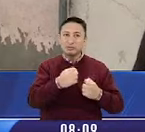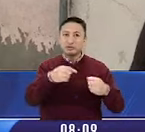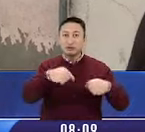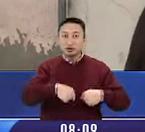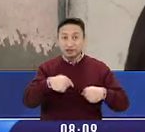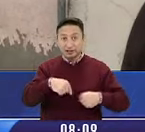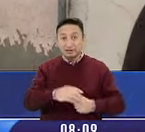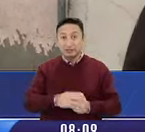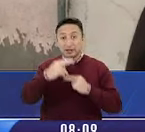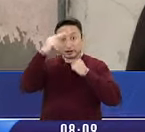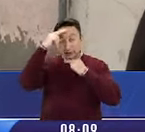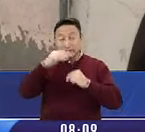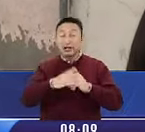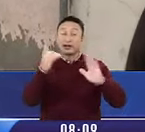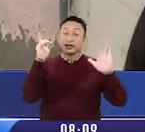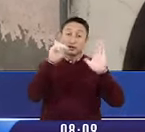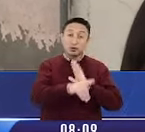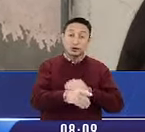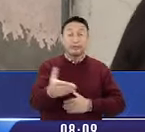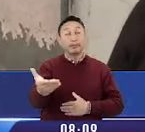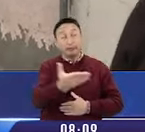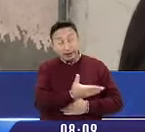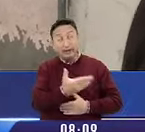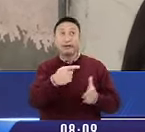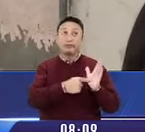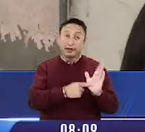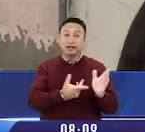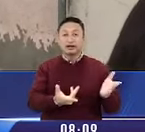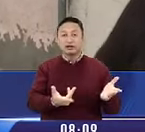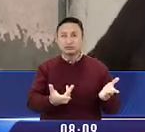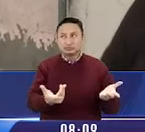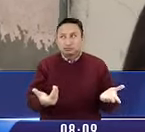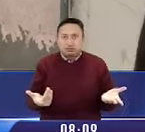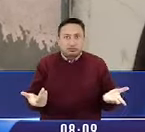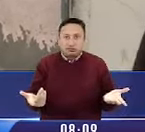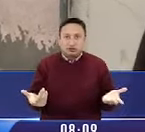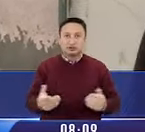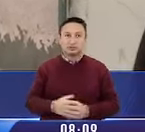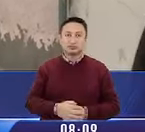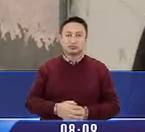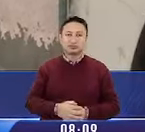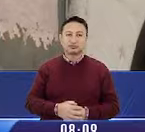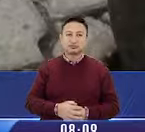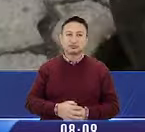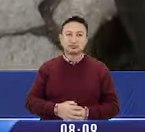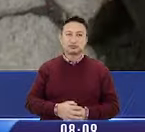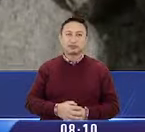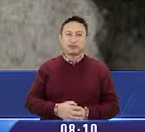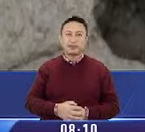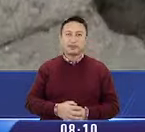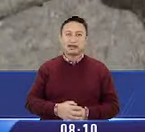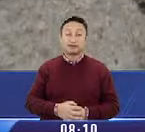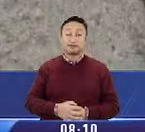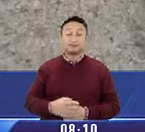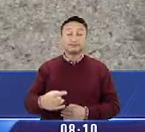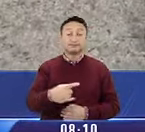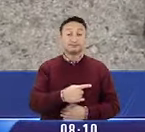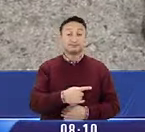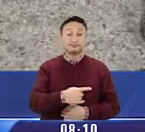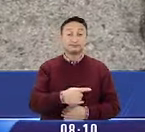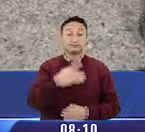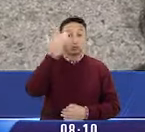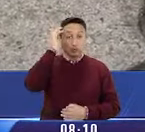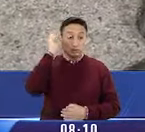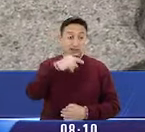estar realizando este tipo de pedidos o de denuncias, se podría decir. Temen que el daño siga